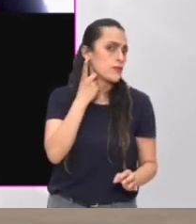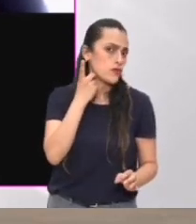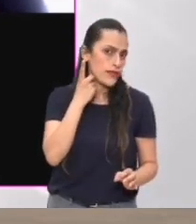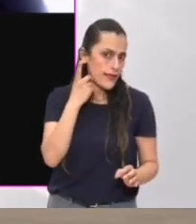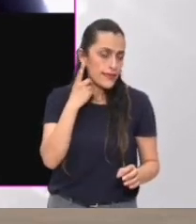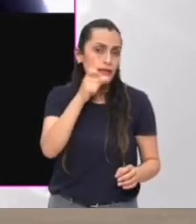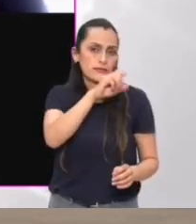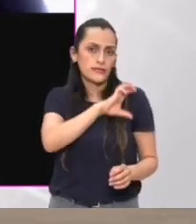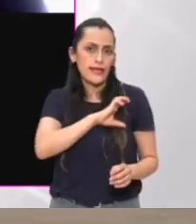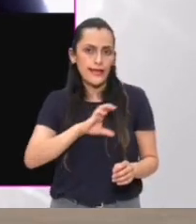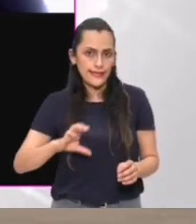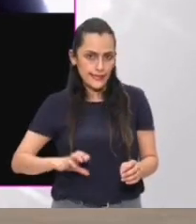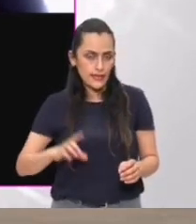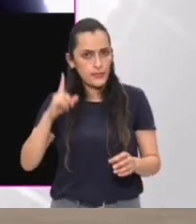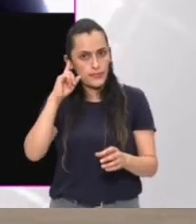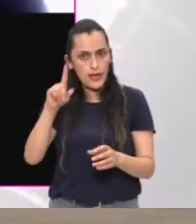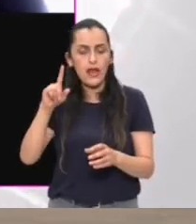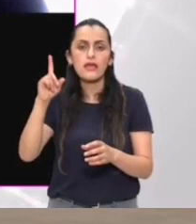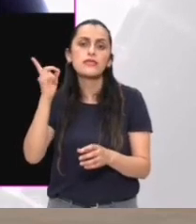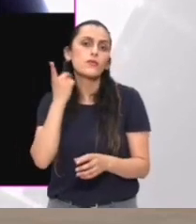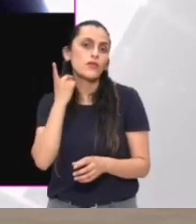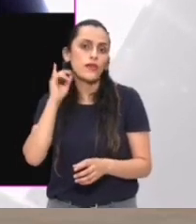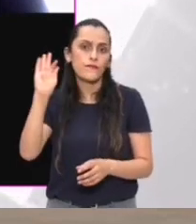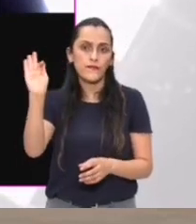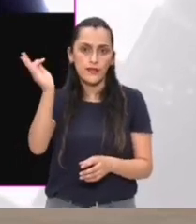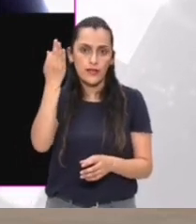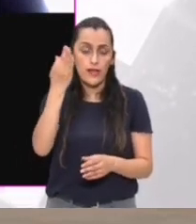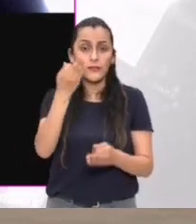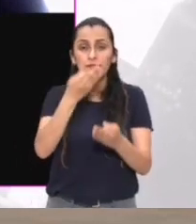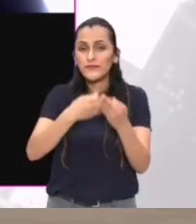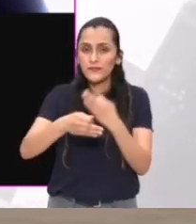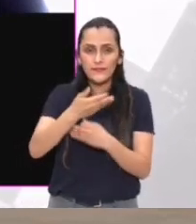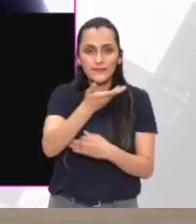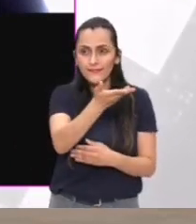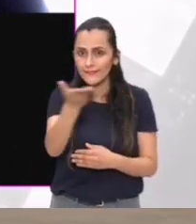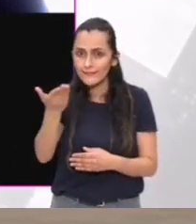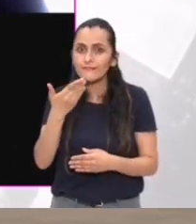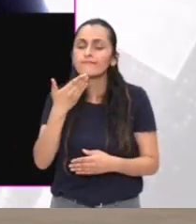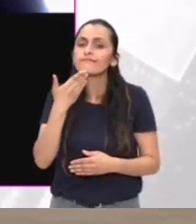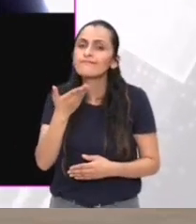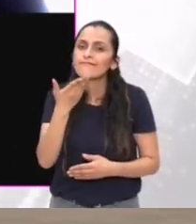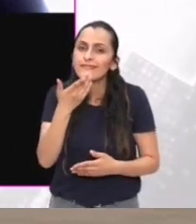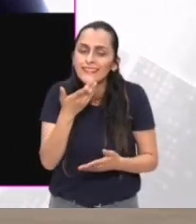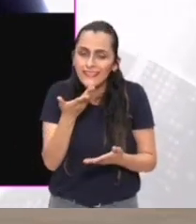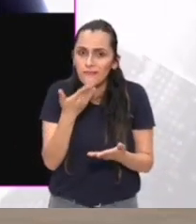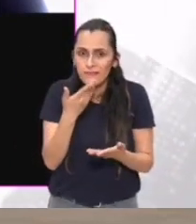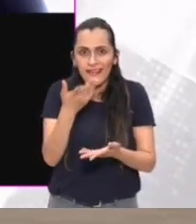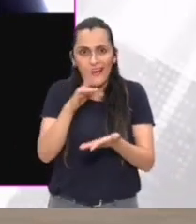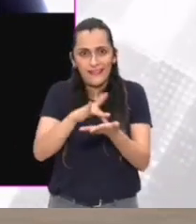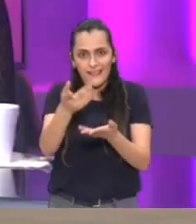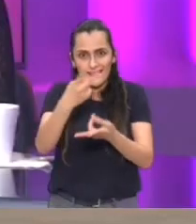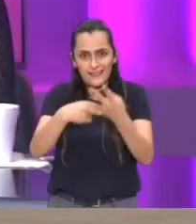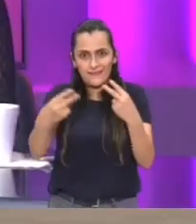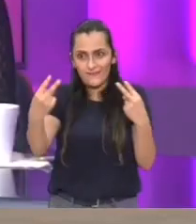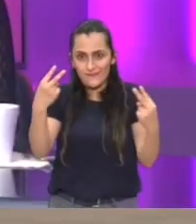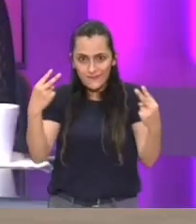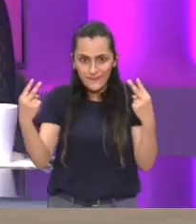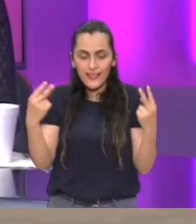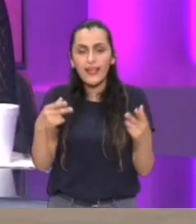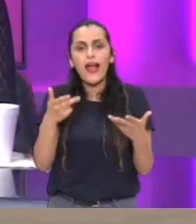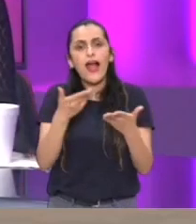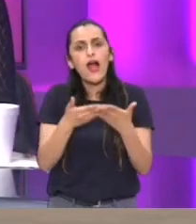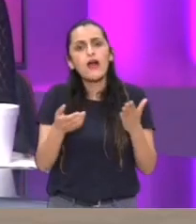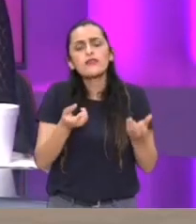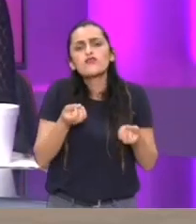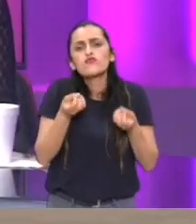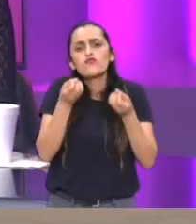una a Diputación Federal. A todas y todos les agradecemos su presencia y les recordamos que este ejercicio se trata de ofrecerle